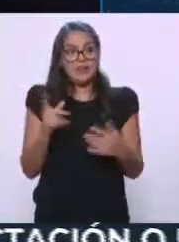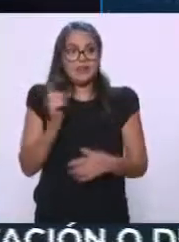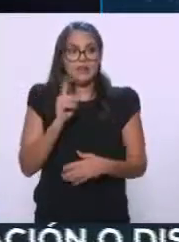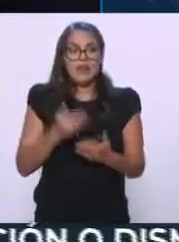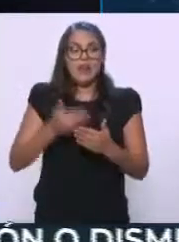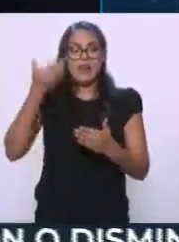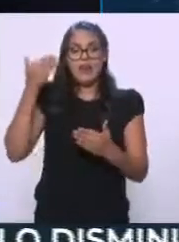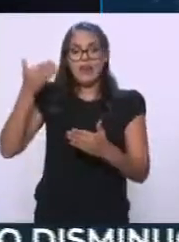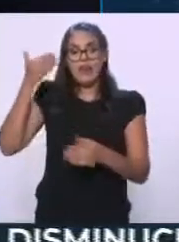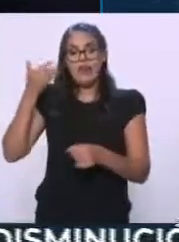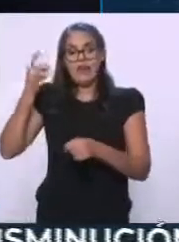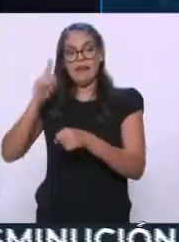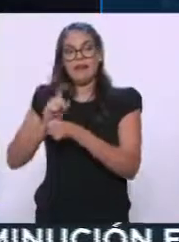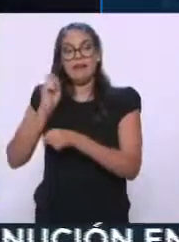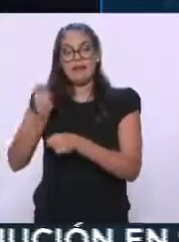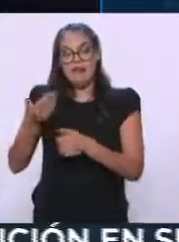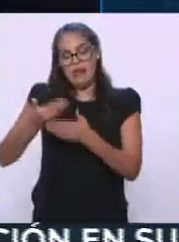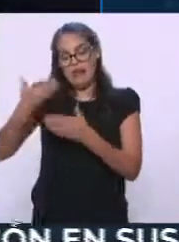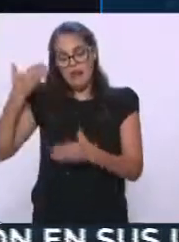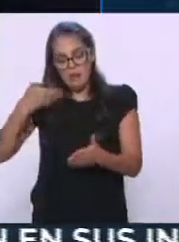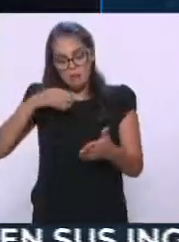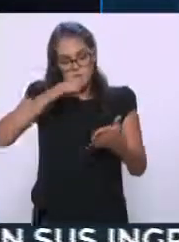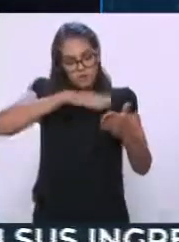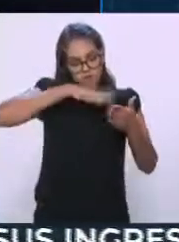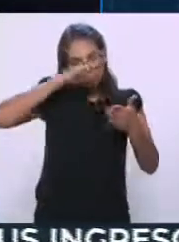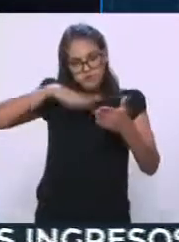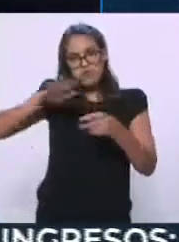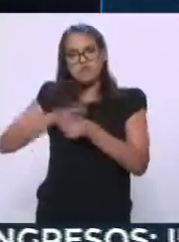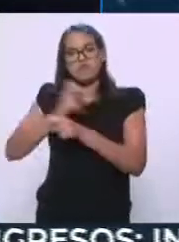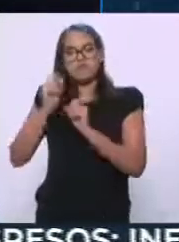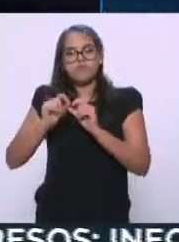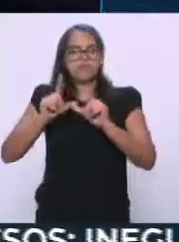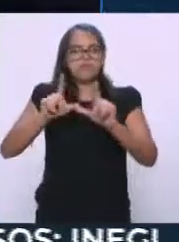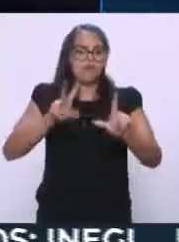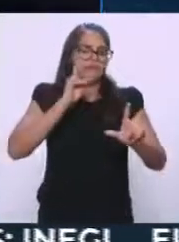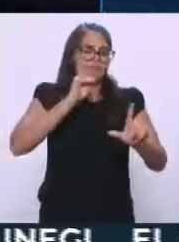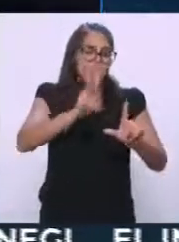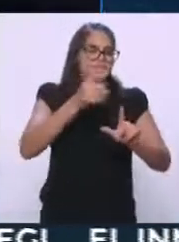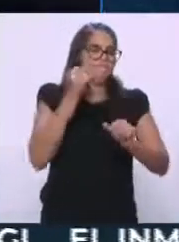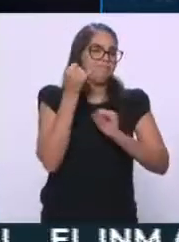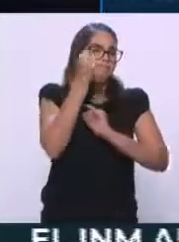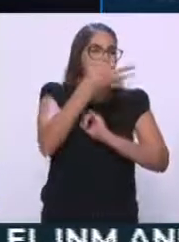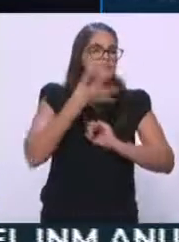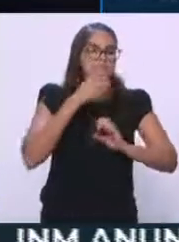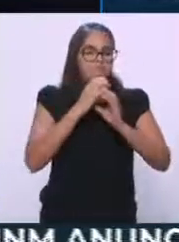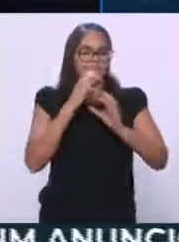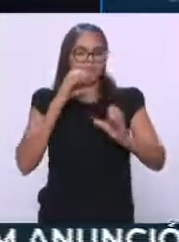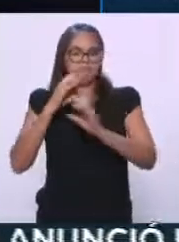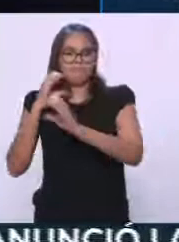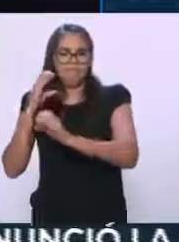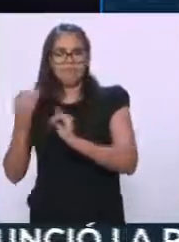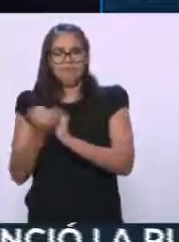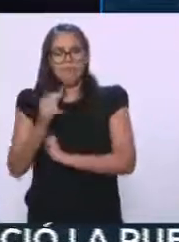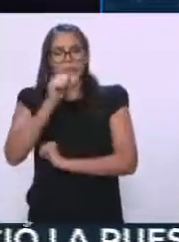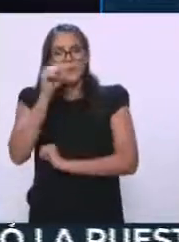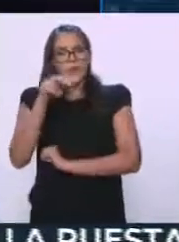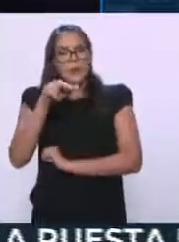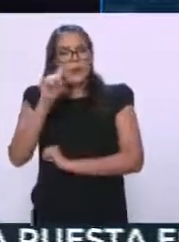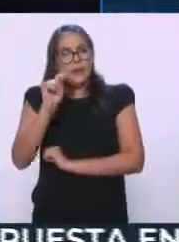días previos habían sido pintados y por eso habían aparecido, porque surgió otro video, un par de días después, el medio RT Noticias de